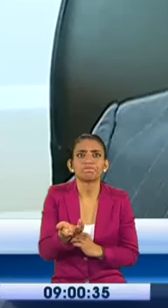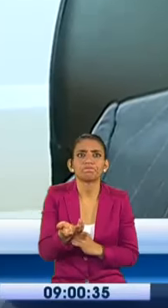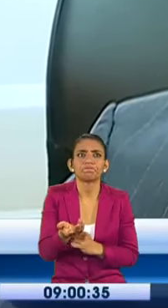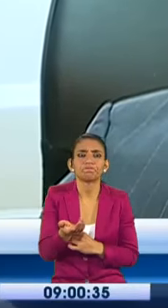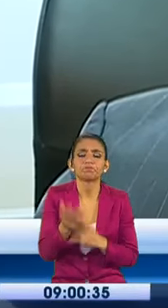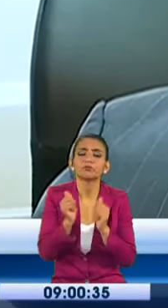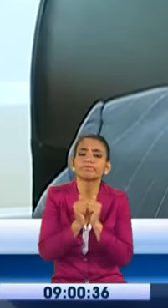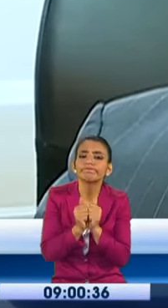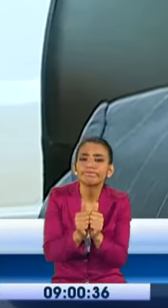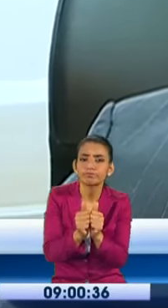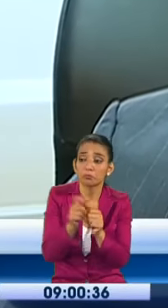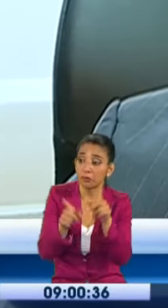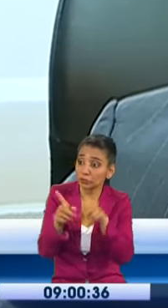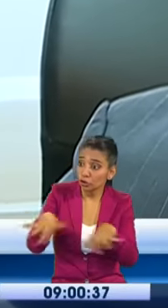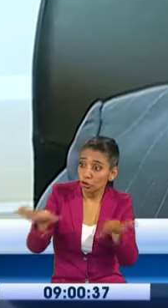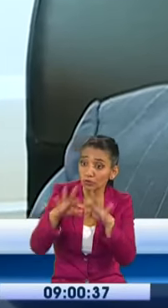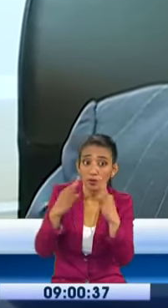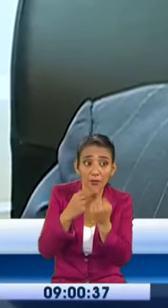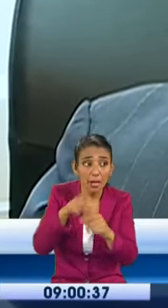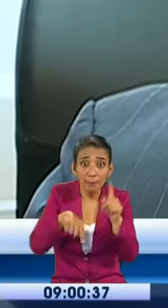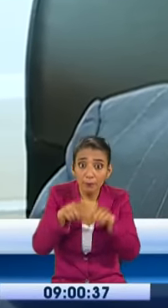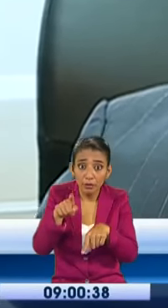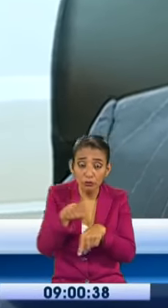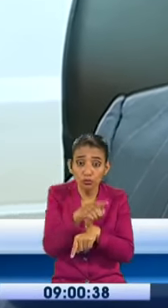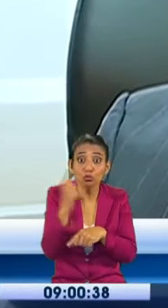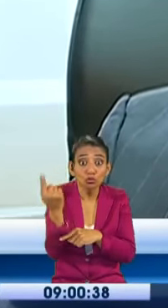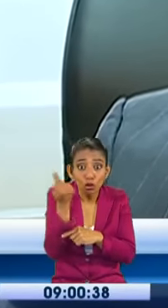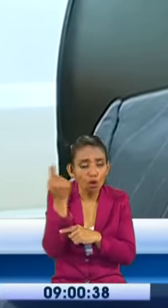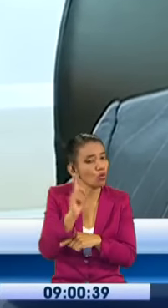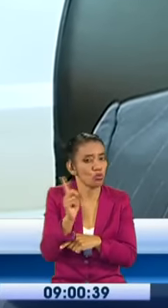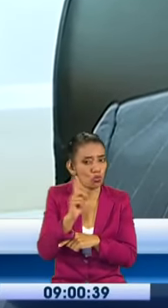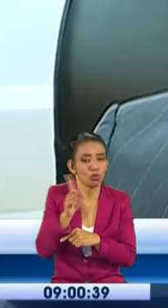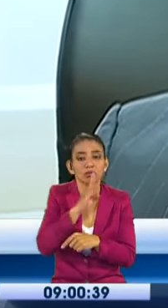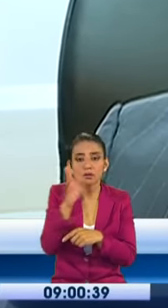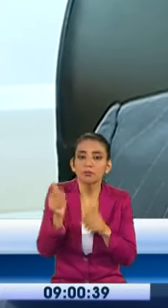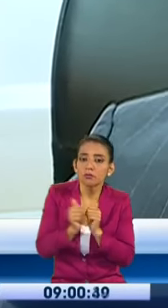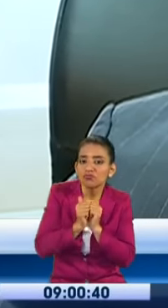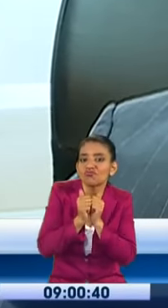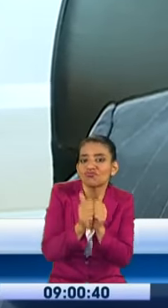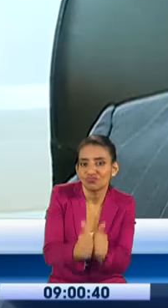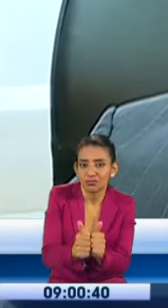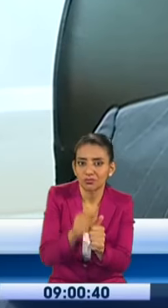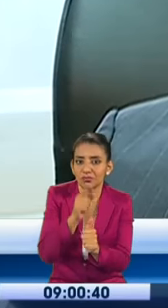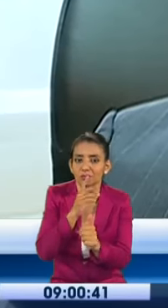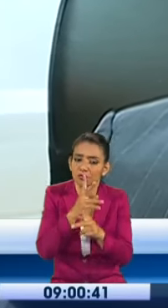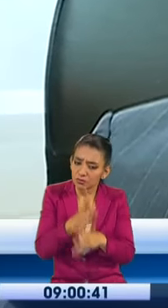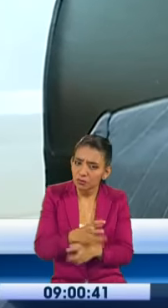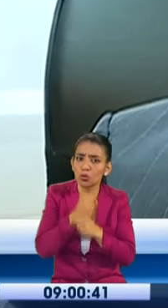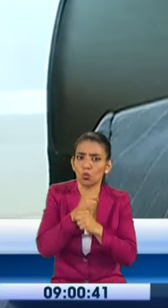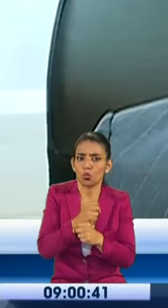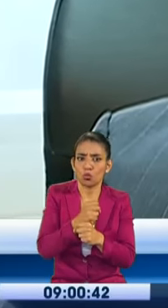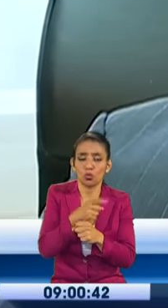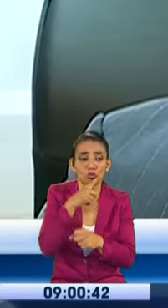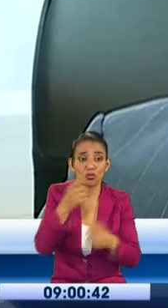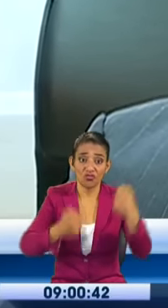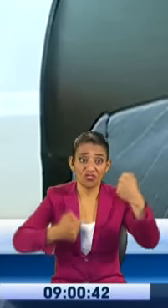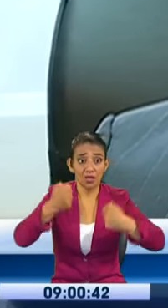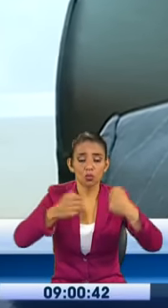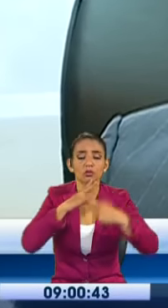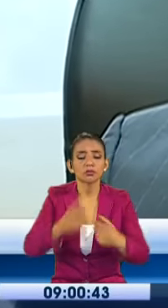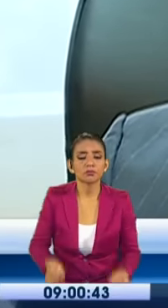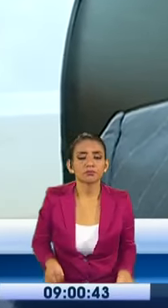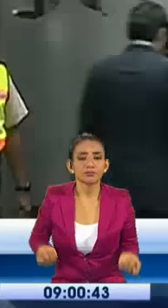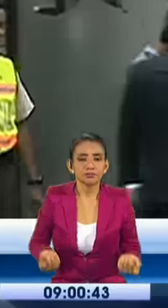en compañía de muchas personas, amigos, familiares. Por favor, tomen las precauciones del caso, los vehículos con las